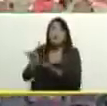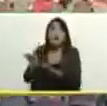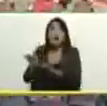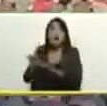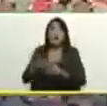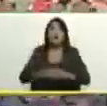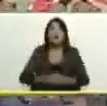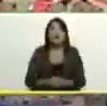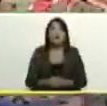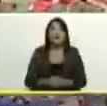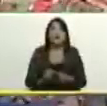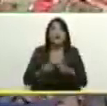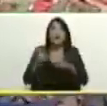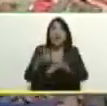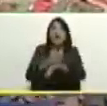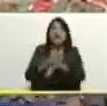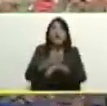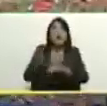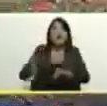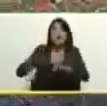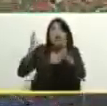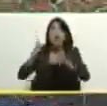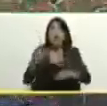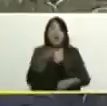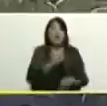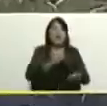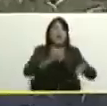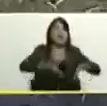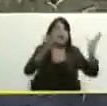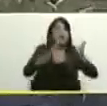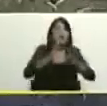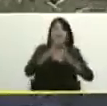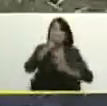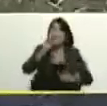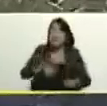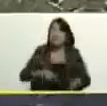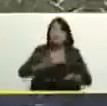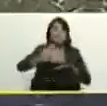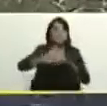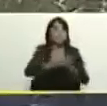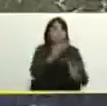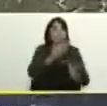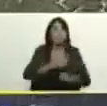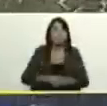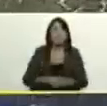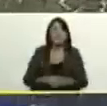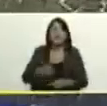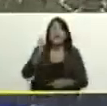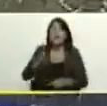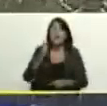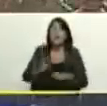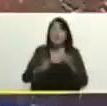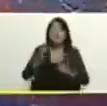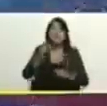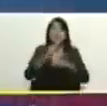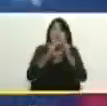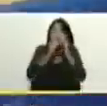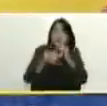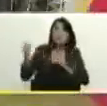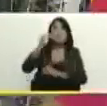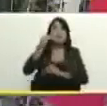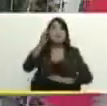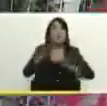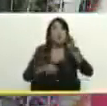eliminando a todas las gobernaciones, alcaldías, al Tribunal Supremo de Justicia.